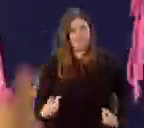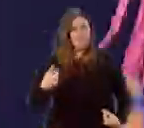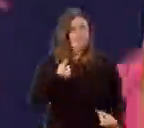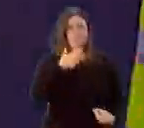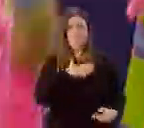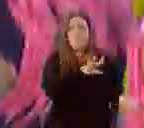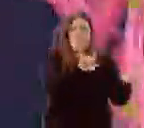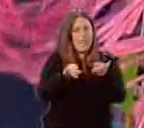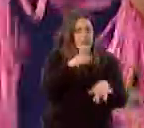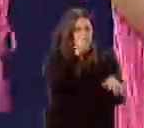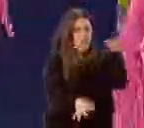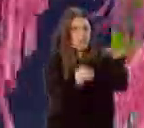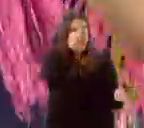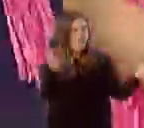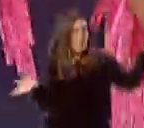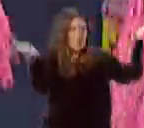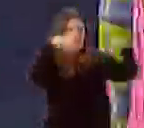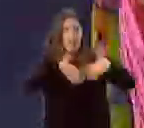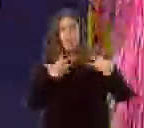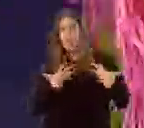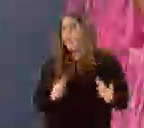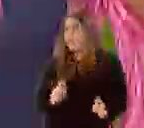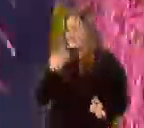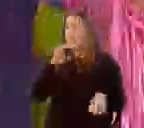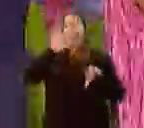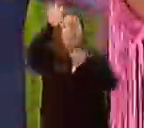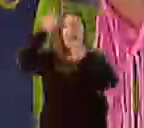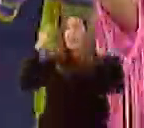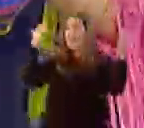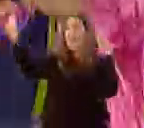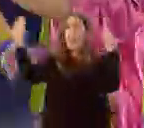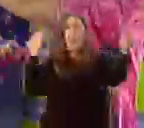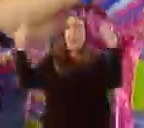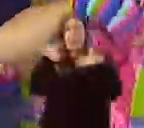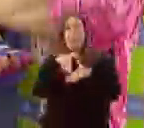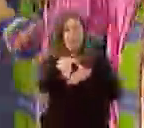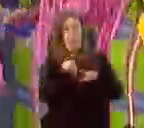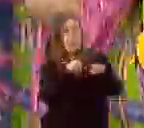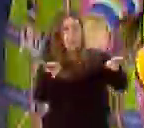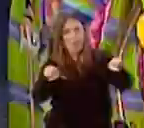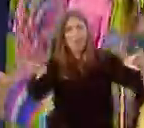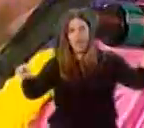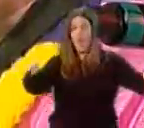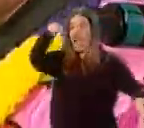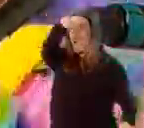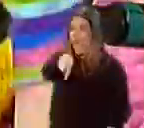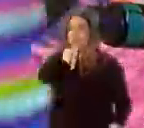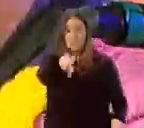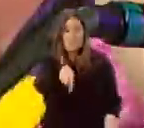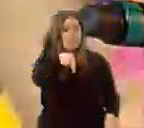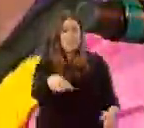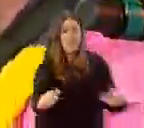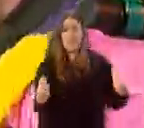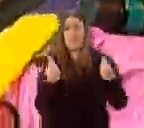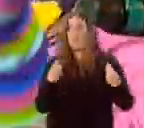llena con otros países como para lo peor está por venir se vive con